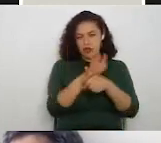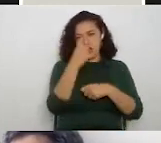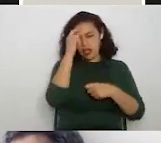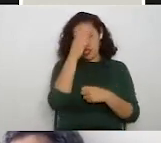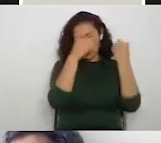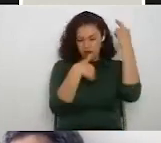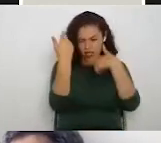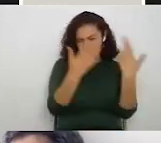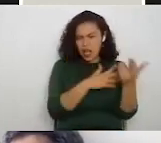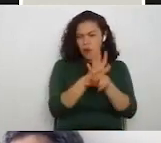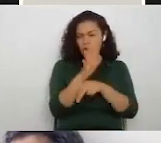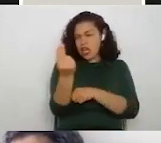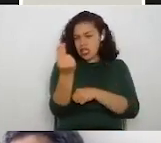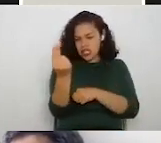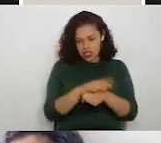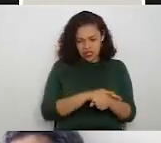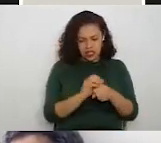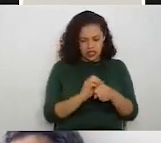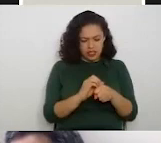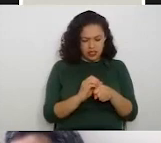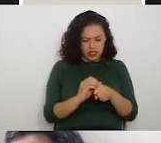análisis se requieren